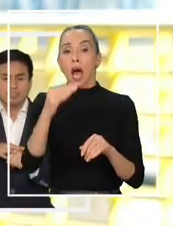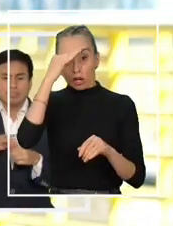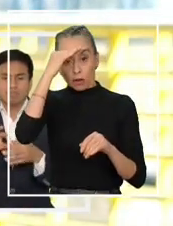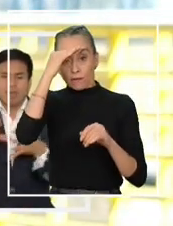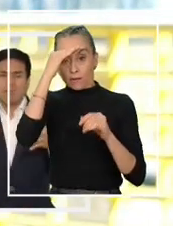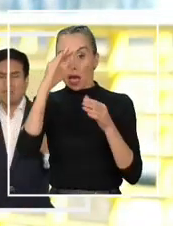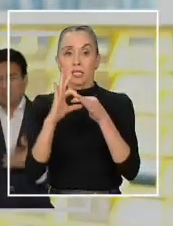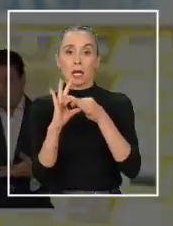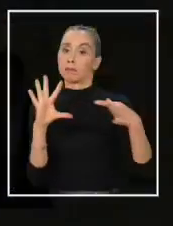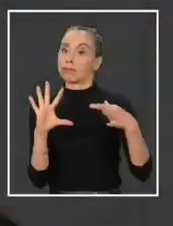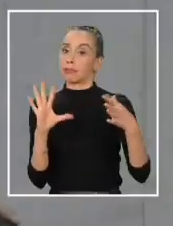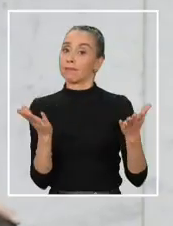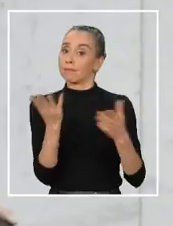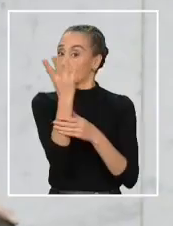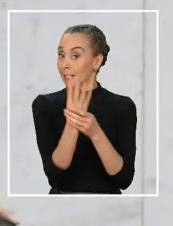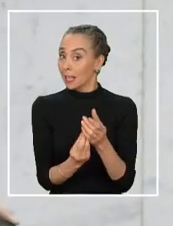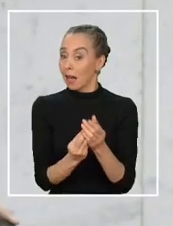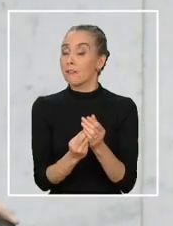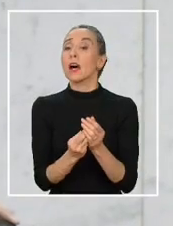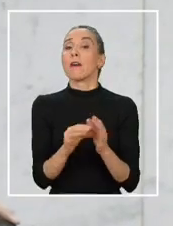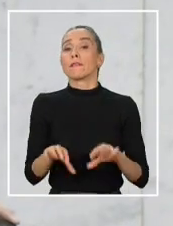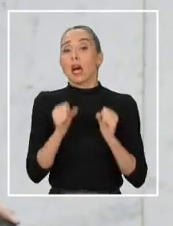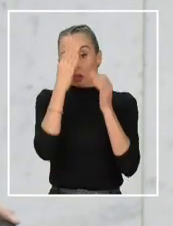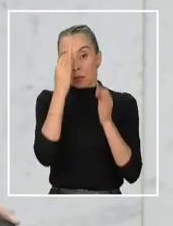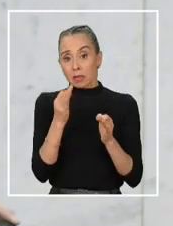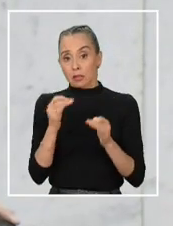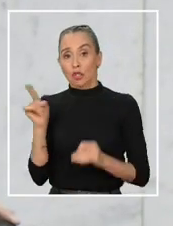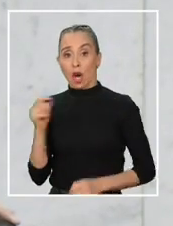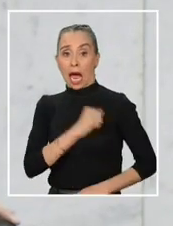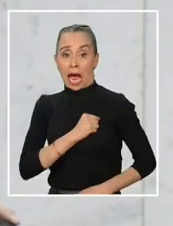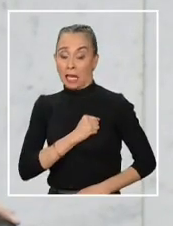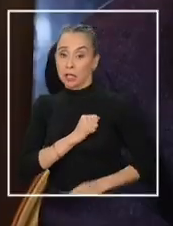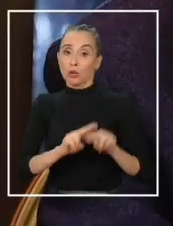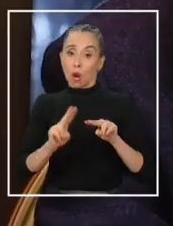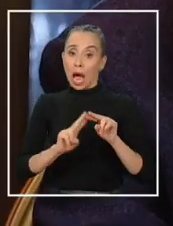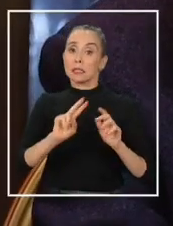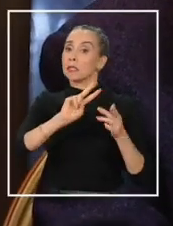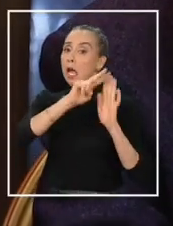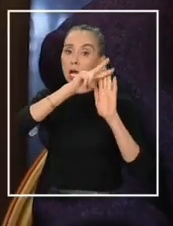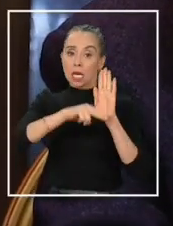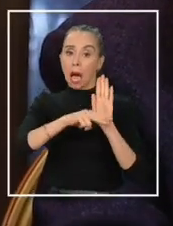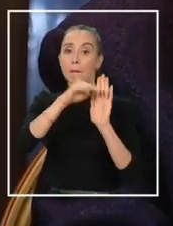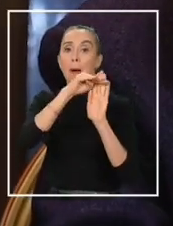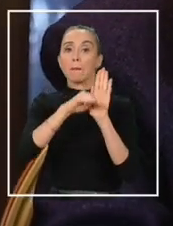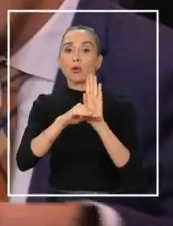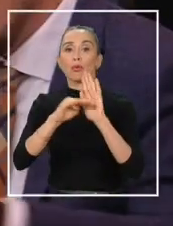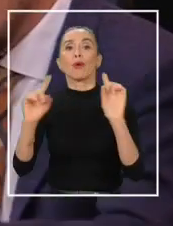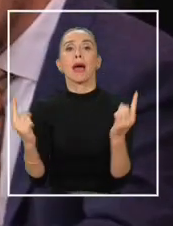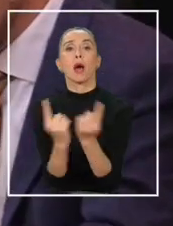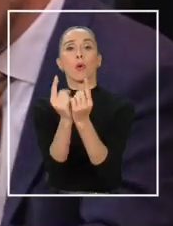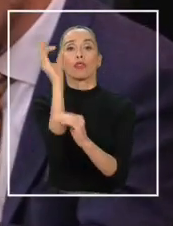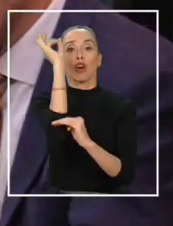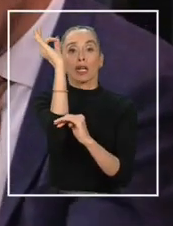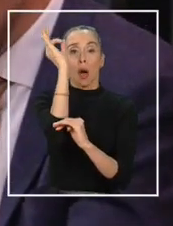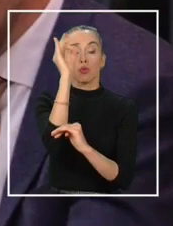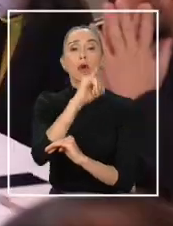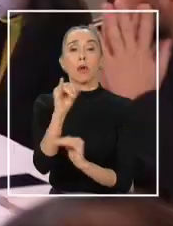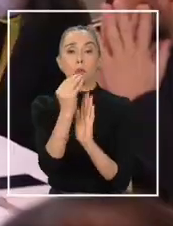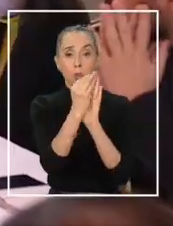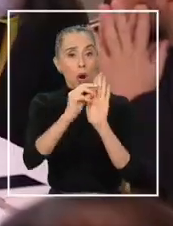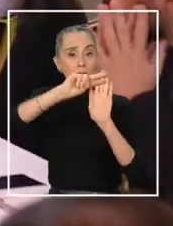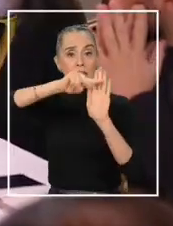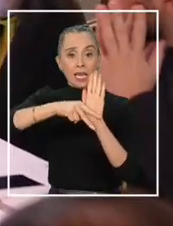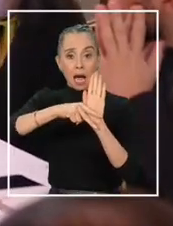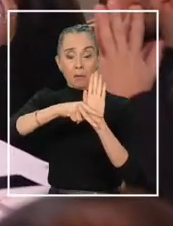las confianzas, va a haber que tomar medidas. Su actitud provocó acciones, cambios en los protocolos para este tipo de encuentros que se van a traducir, por